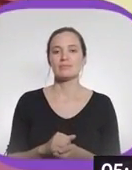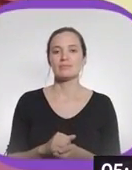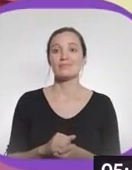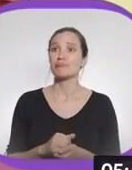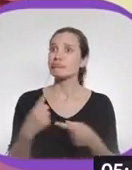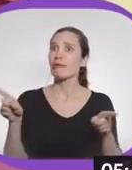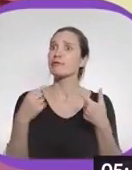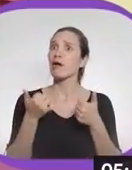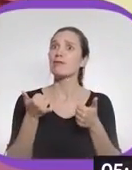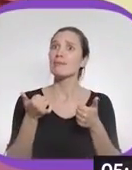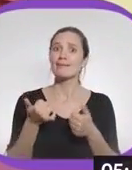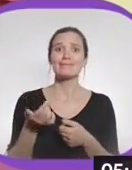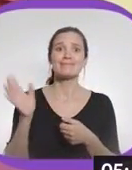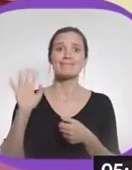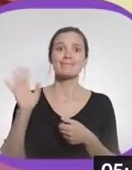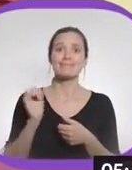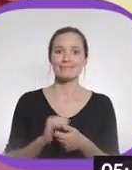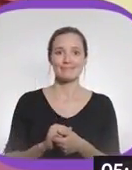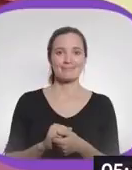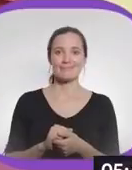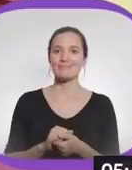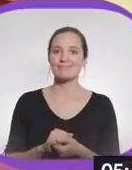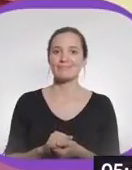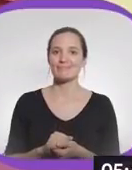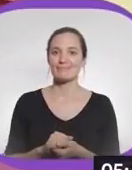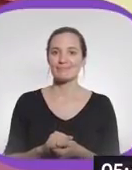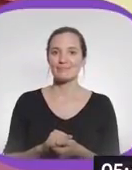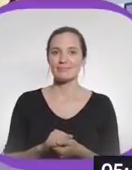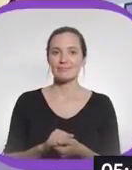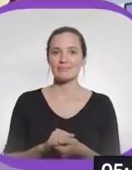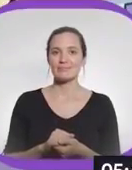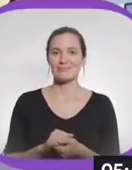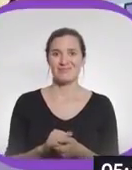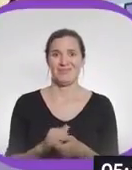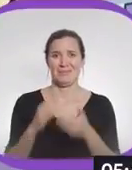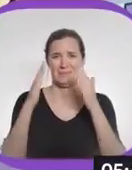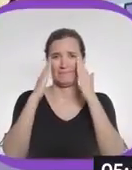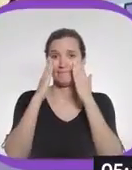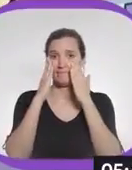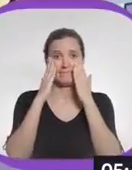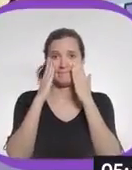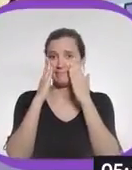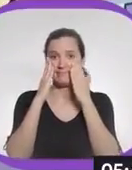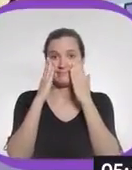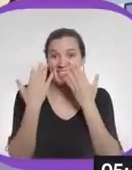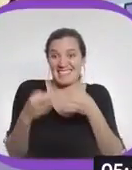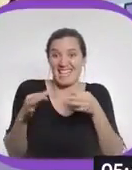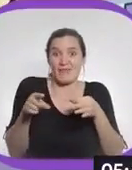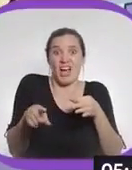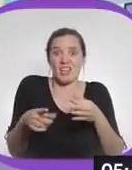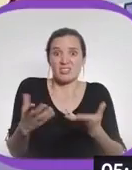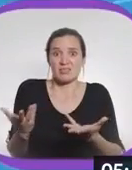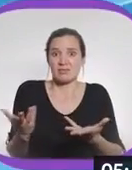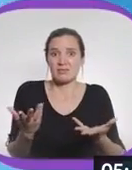¡Ah! ¡Buena canción! ¡Tengo que descargarla! ¡Eso es, amiga! ¡Oh, no! ¡Sparky! ¡Tengo que